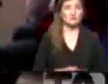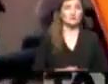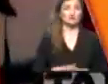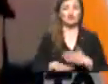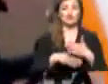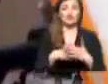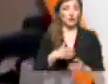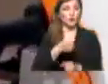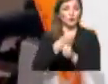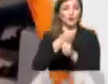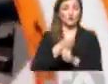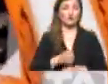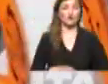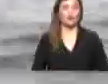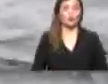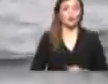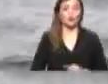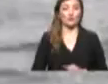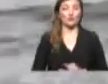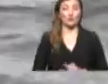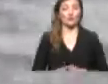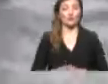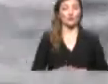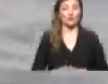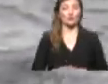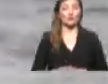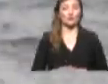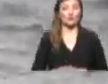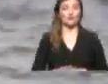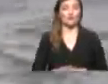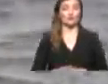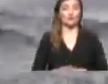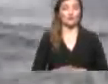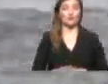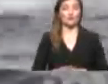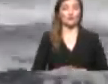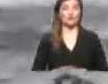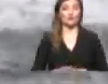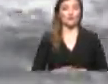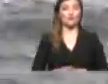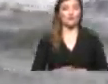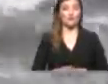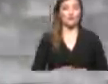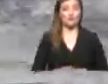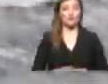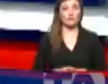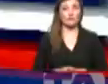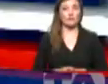las medidas de seguridad. En la provincia de Manabí, César Macías, 24 horas.